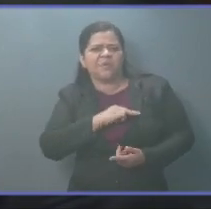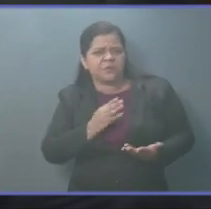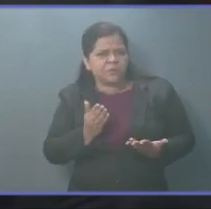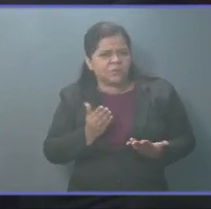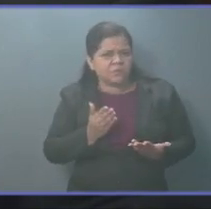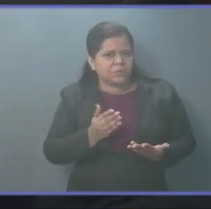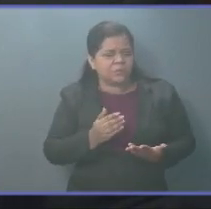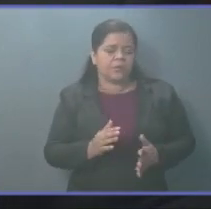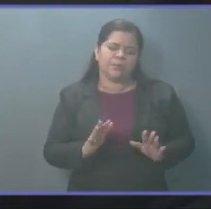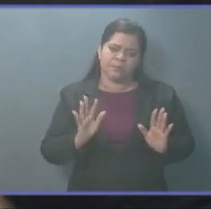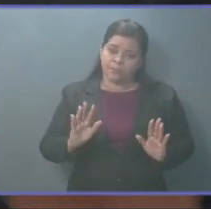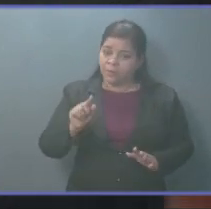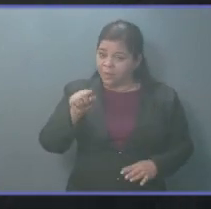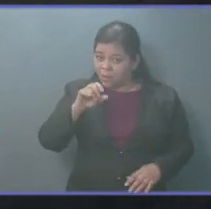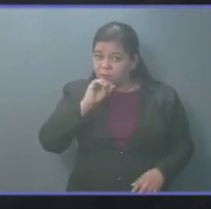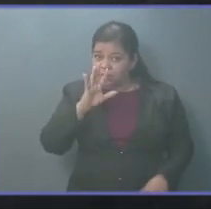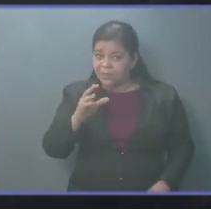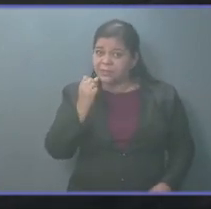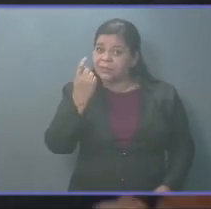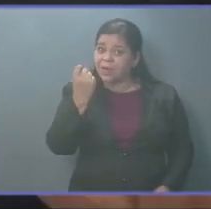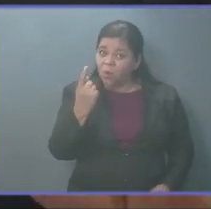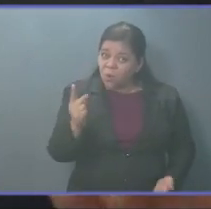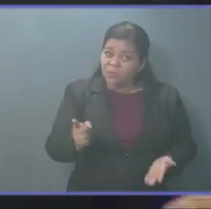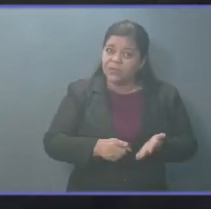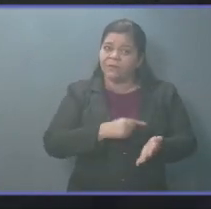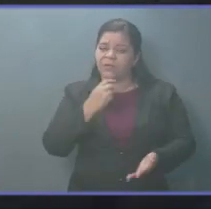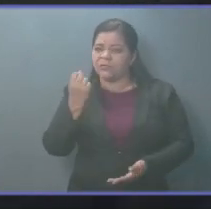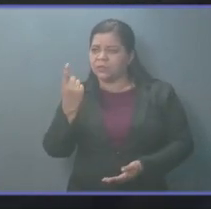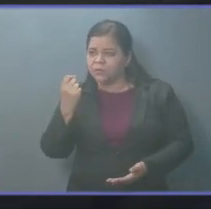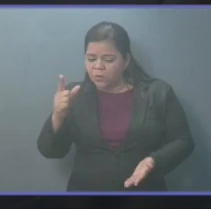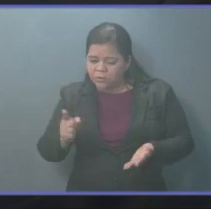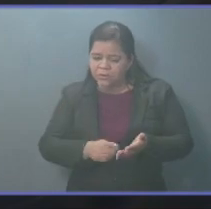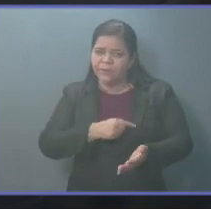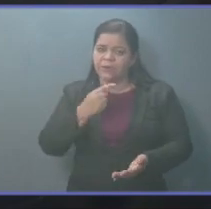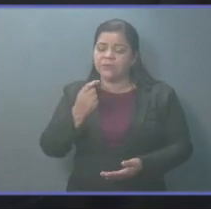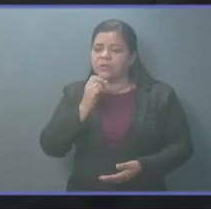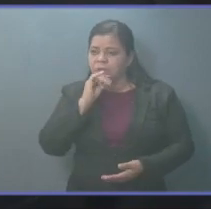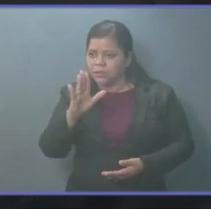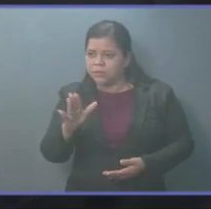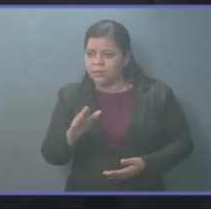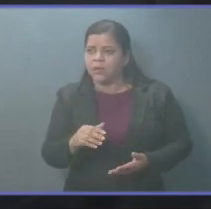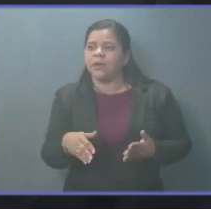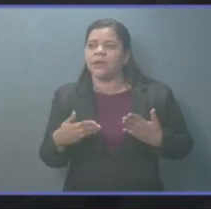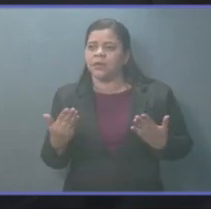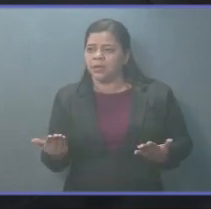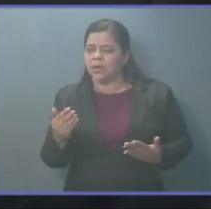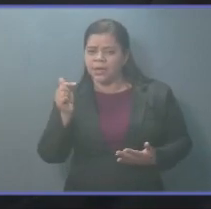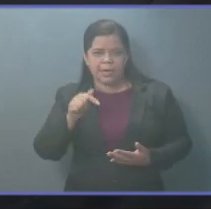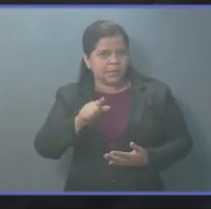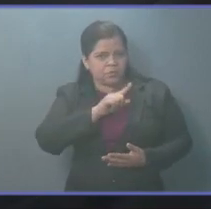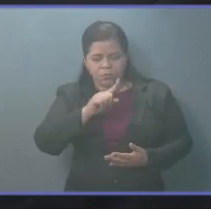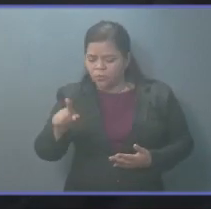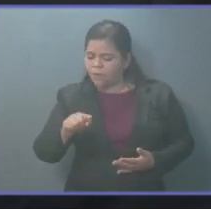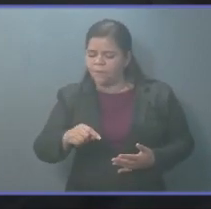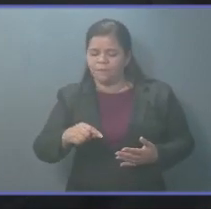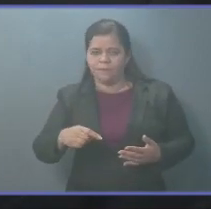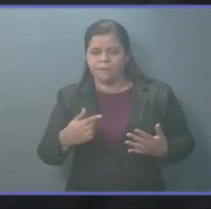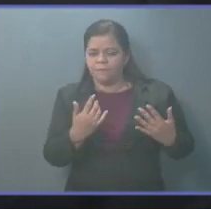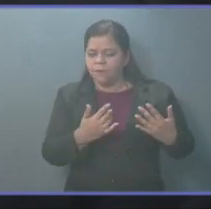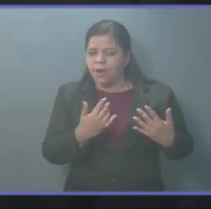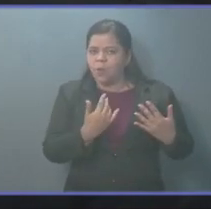Usted ha insistido 11 veces durante esta interpelación en que esto no fue un operativo